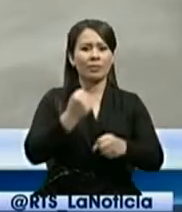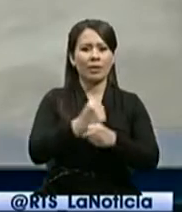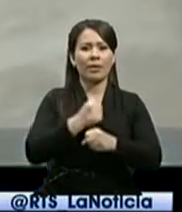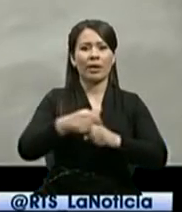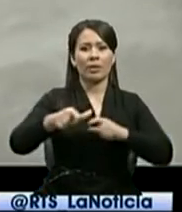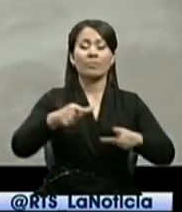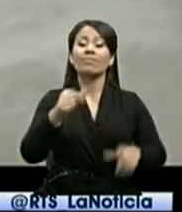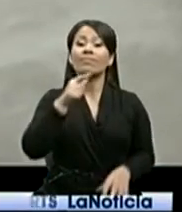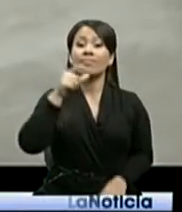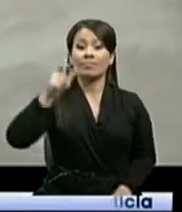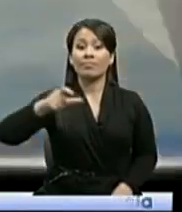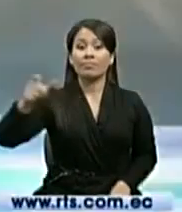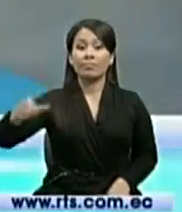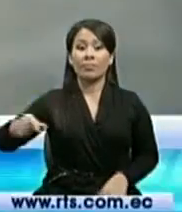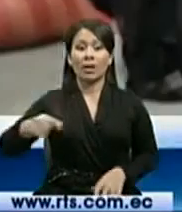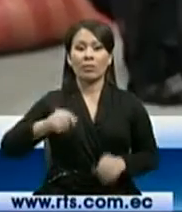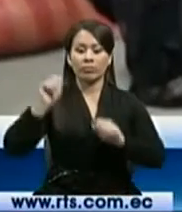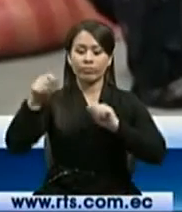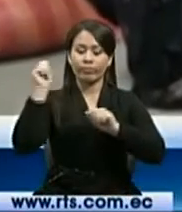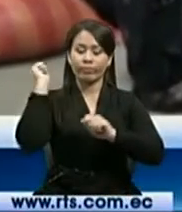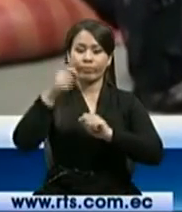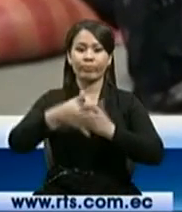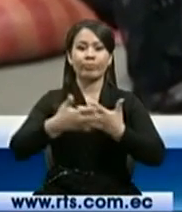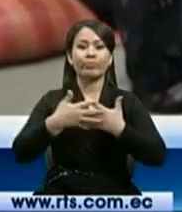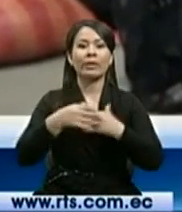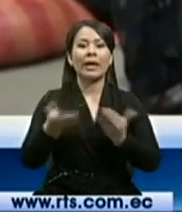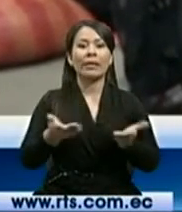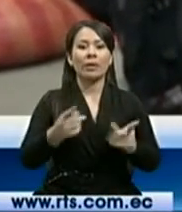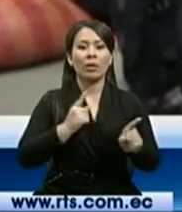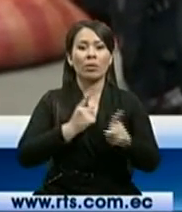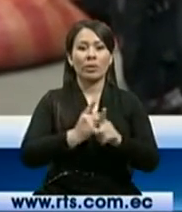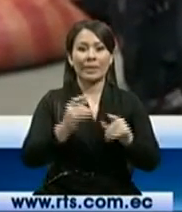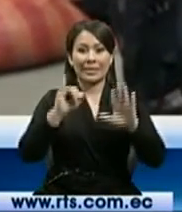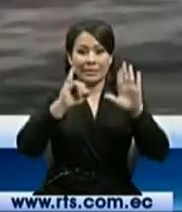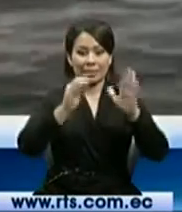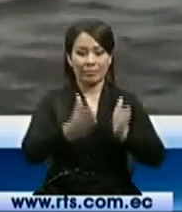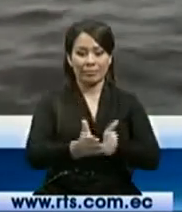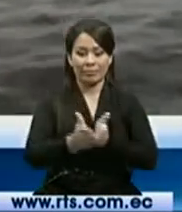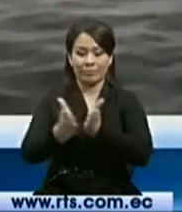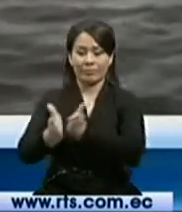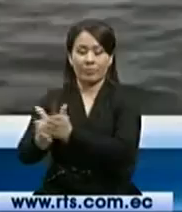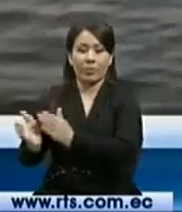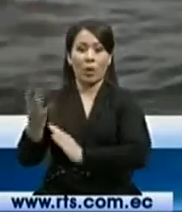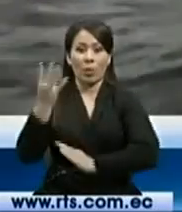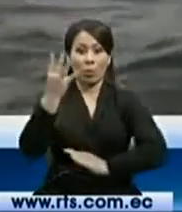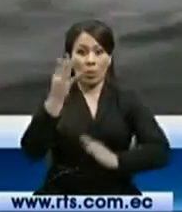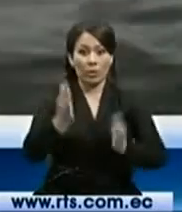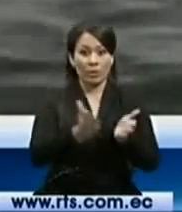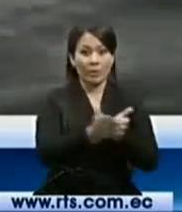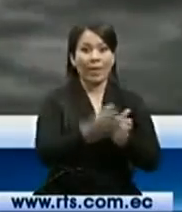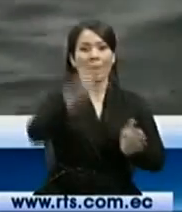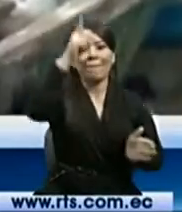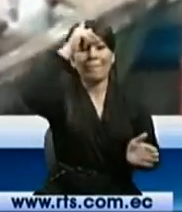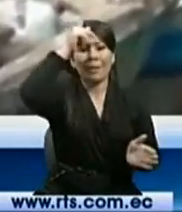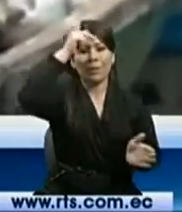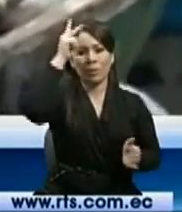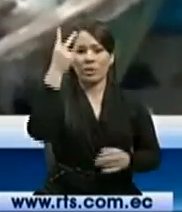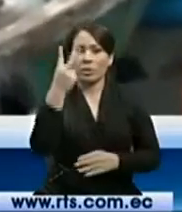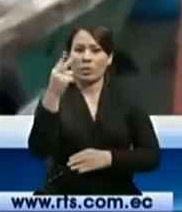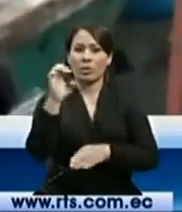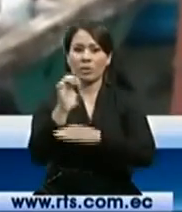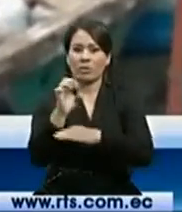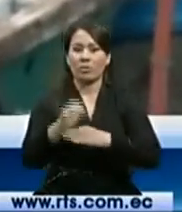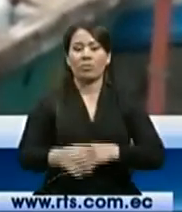Los presuntos pescadores artesanales se encontraban a bordo de 6 embarcaciones, 4 de ellas peruanas y 2